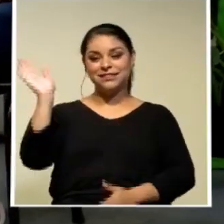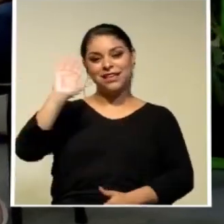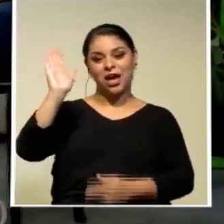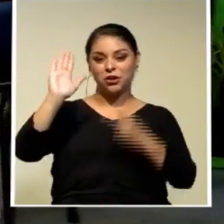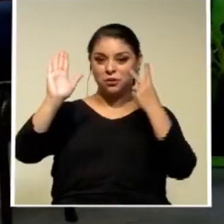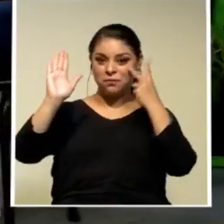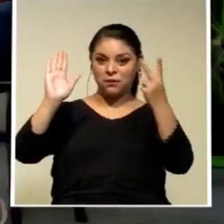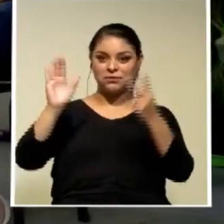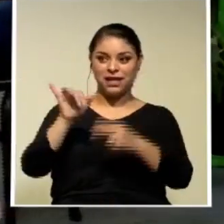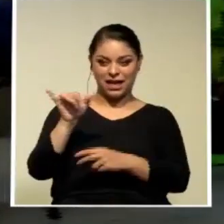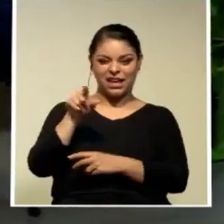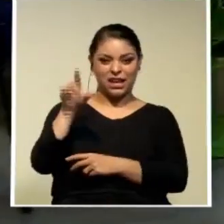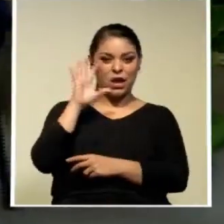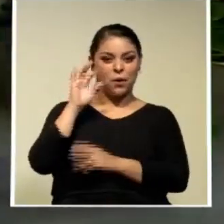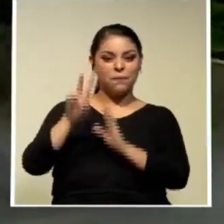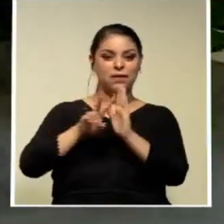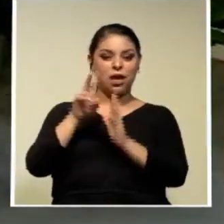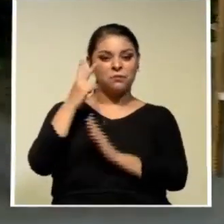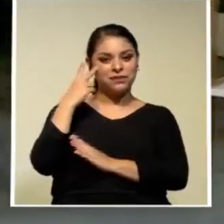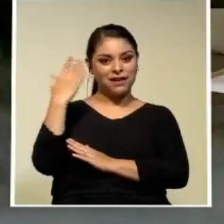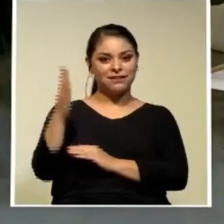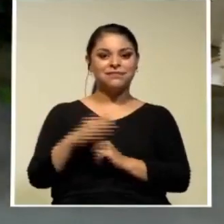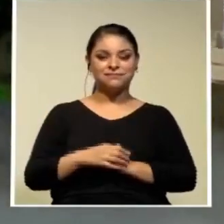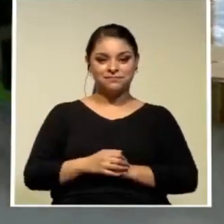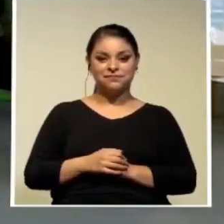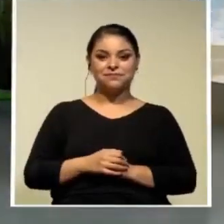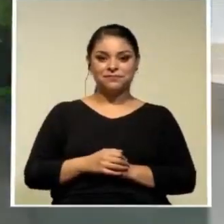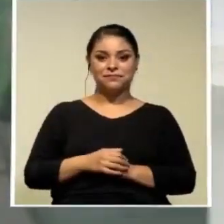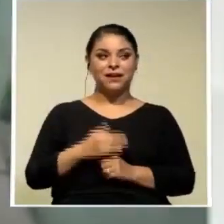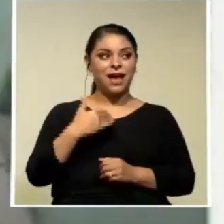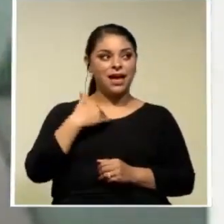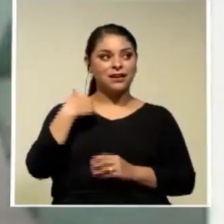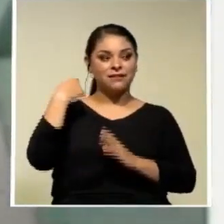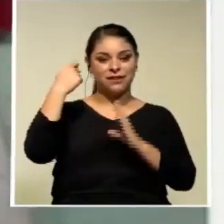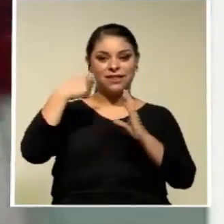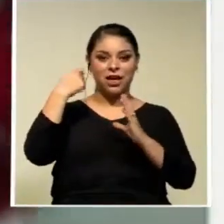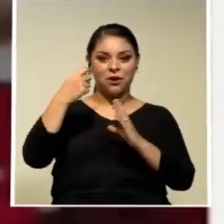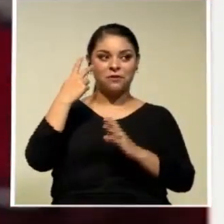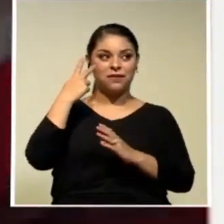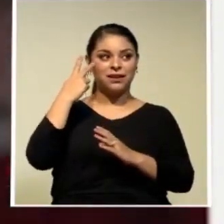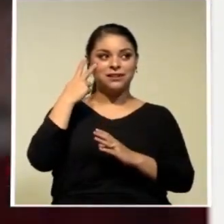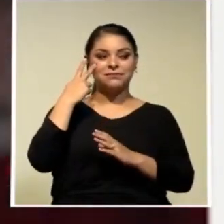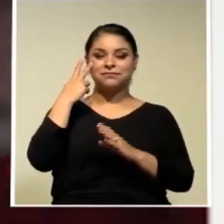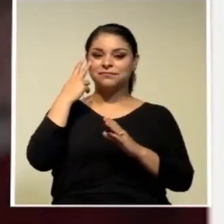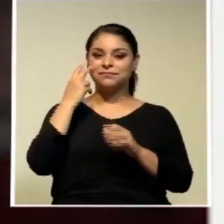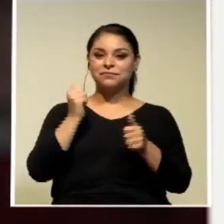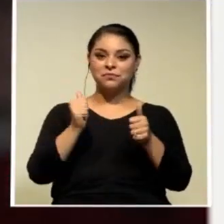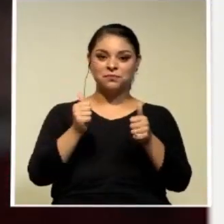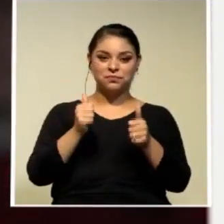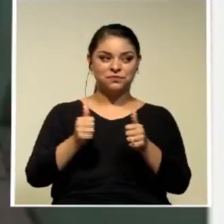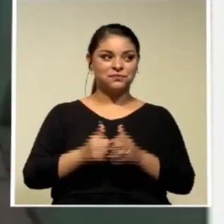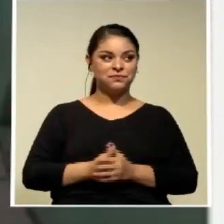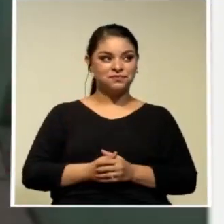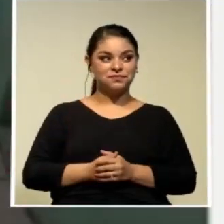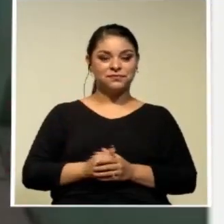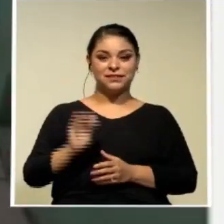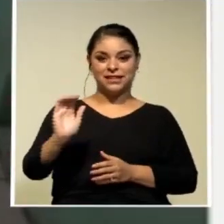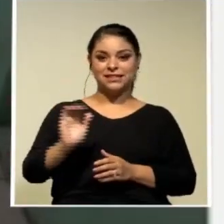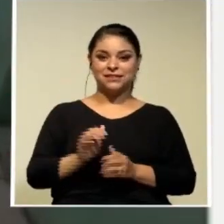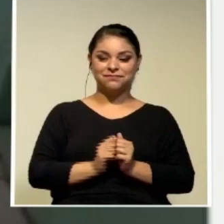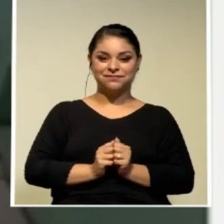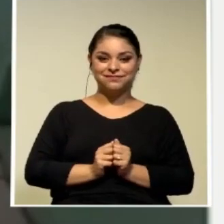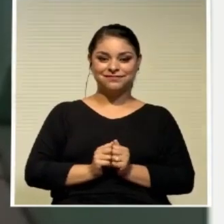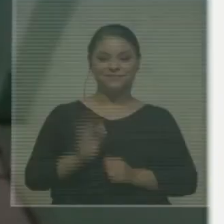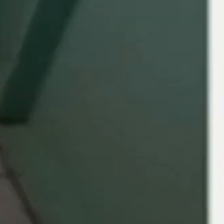un videillo por ahí, yo creo. Vamos a ver. Dice que sí, ¿verdad? Tenemos un videillo por ahí. Vamos ¡eso! A ver. ¡Ah! Una niña galopó.